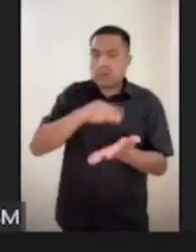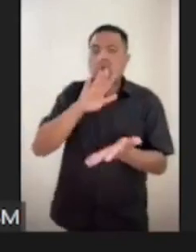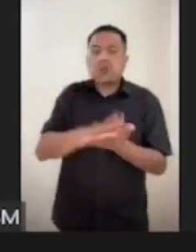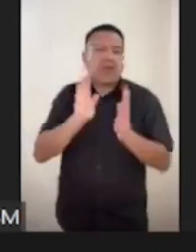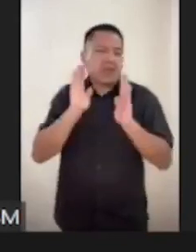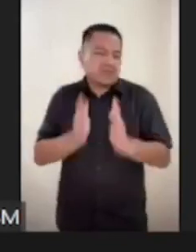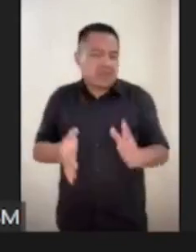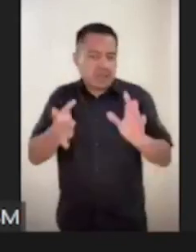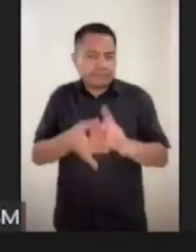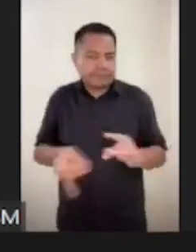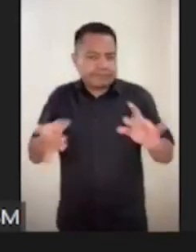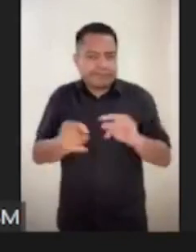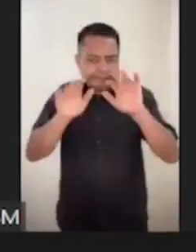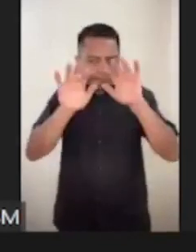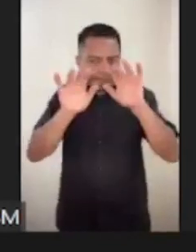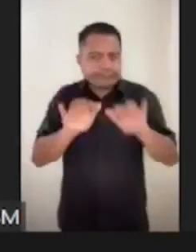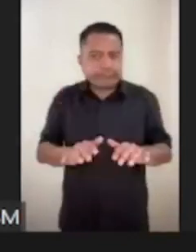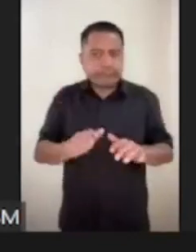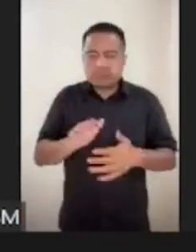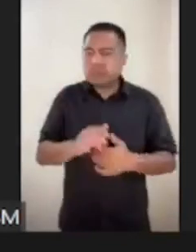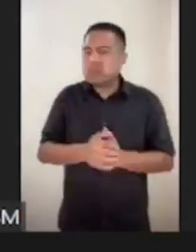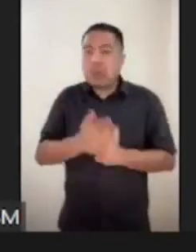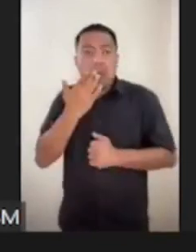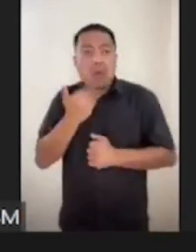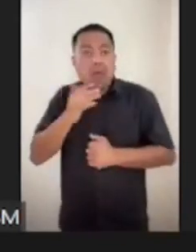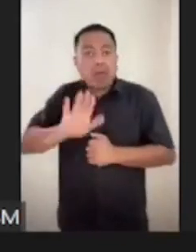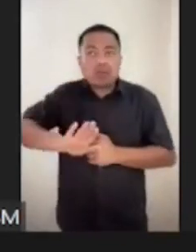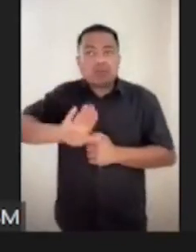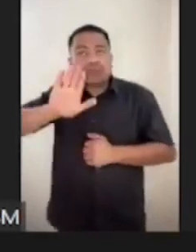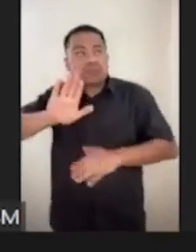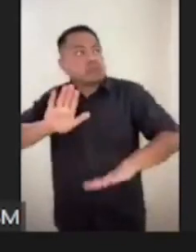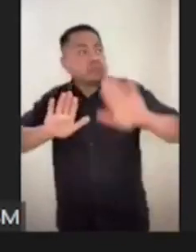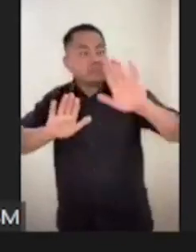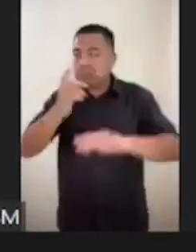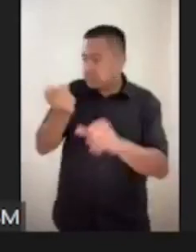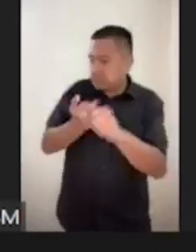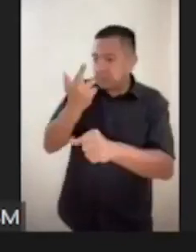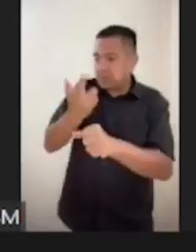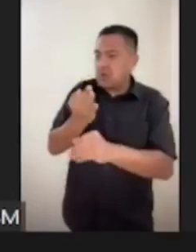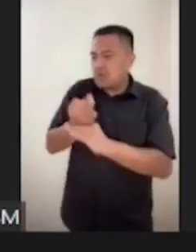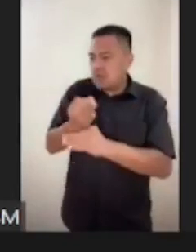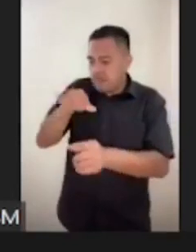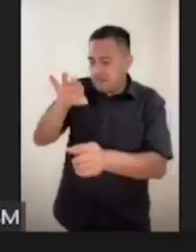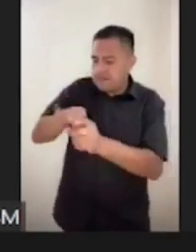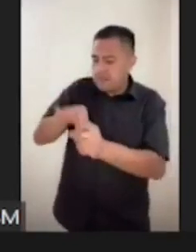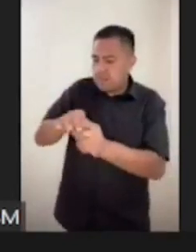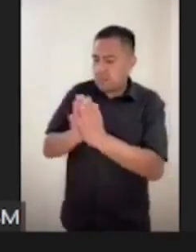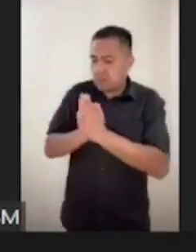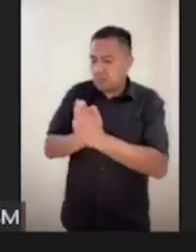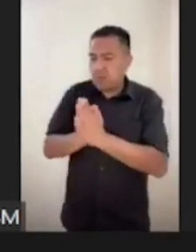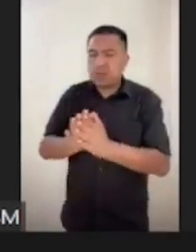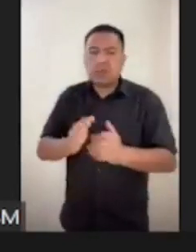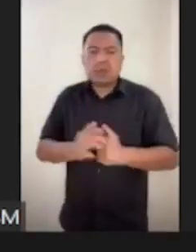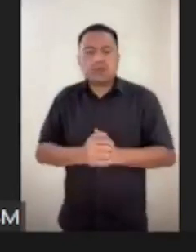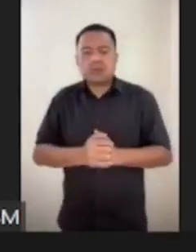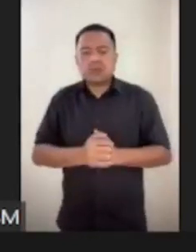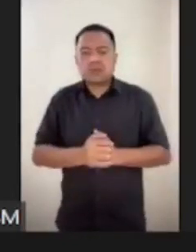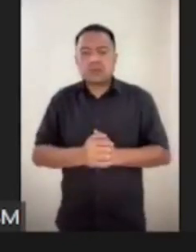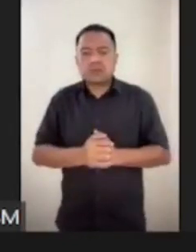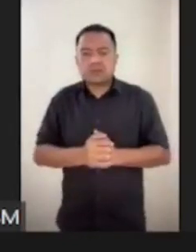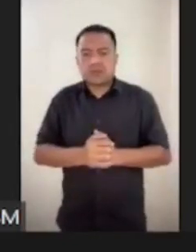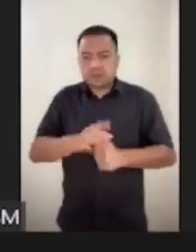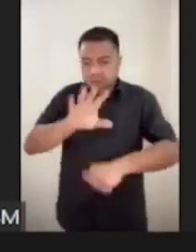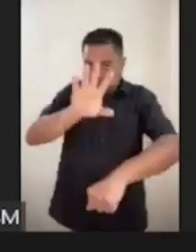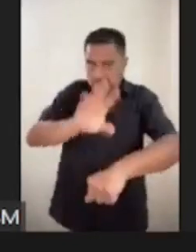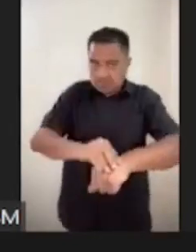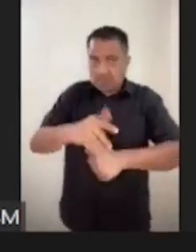cuenta. No habiendo comentarios al respecto, secretario, tome la votación, por favor. Con su autorización,